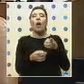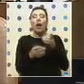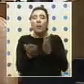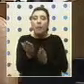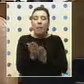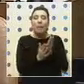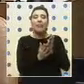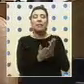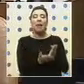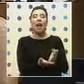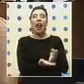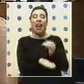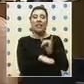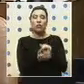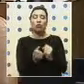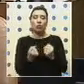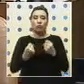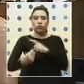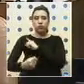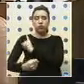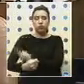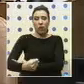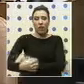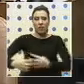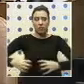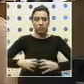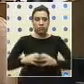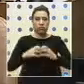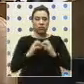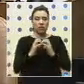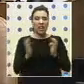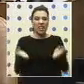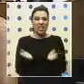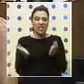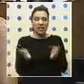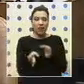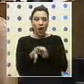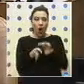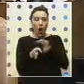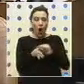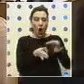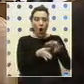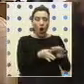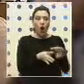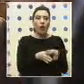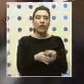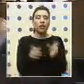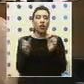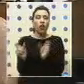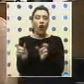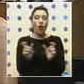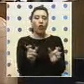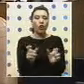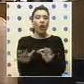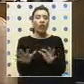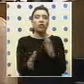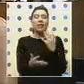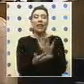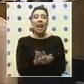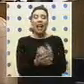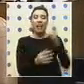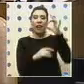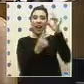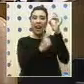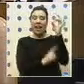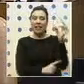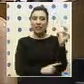fuerte que incentive, oriente y ojalá regule las cosas que ocurren en el sector eléctrico versus